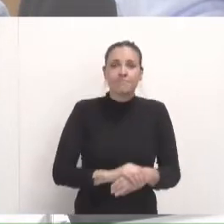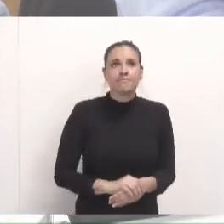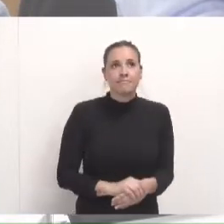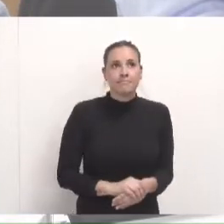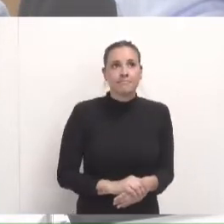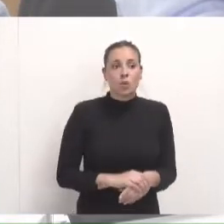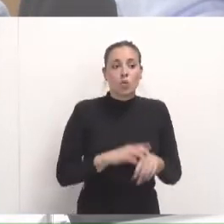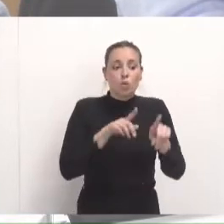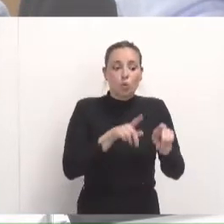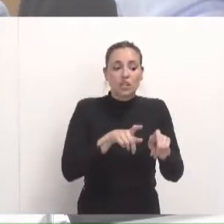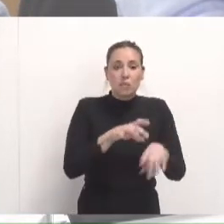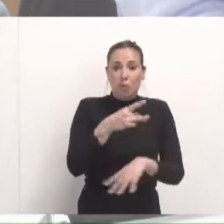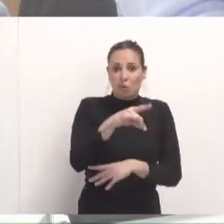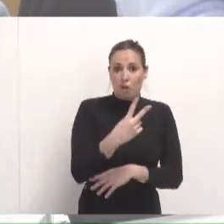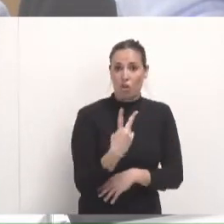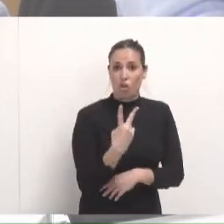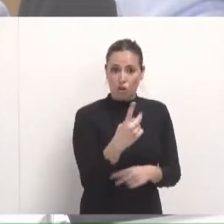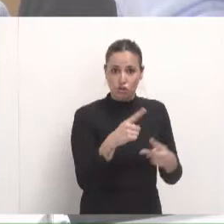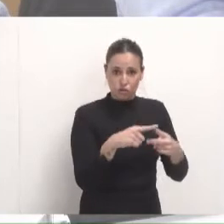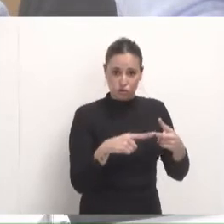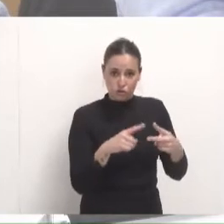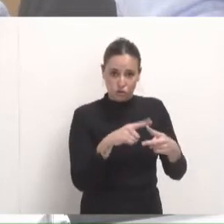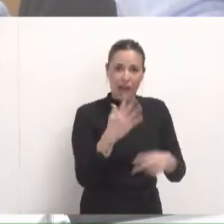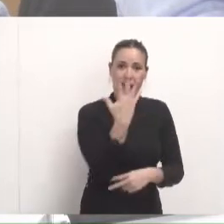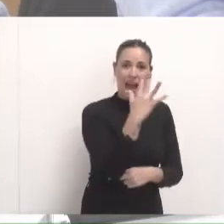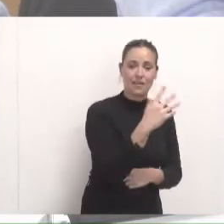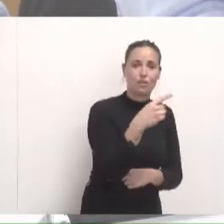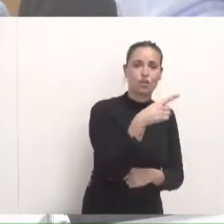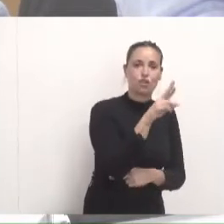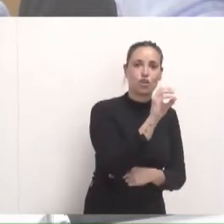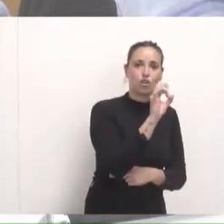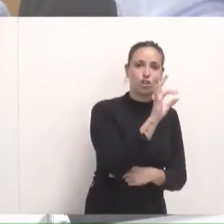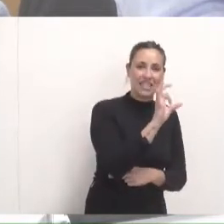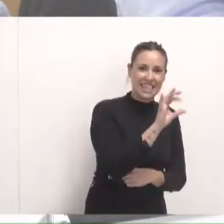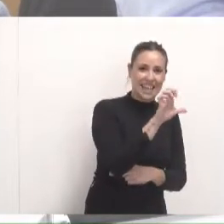digamos, en dos cultivos, que es el grosellero y el frambueso, solamente está autorizado